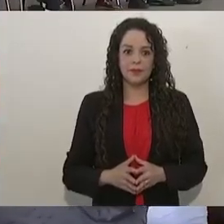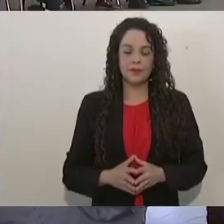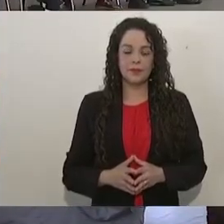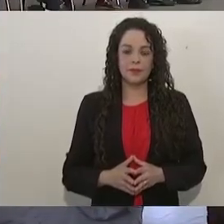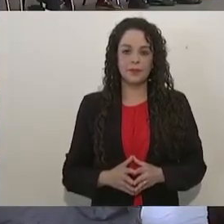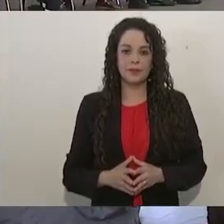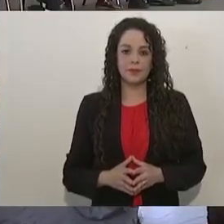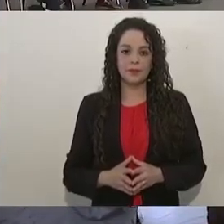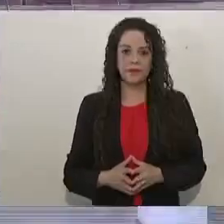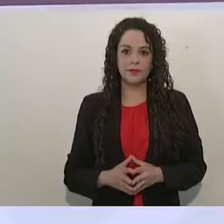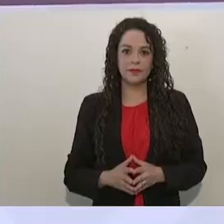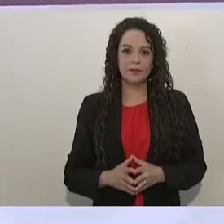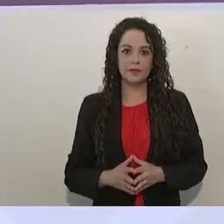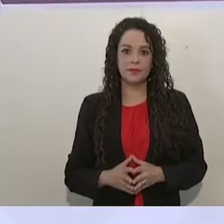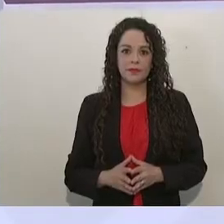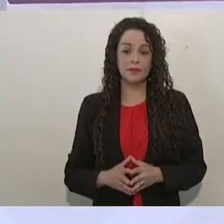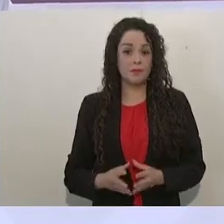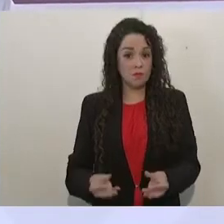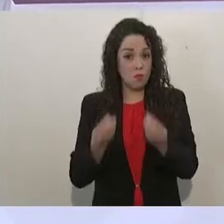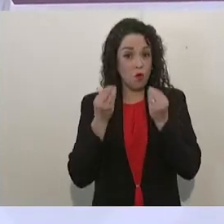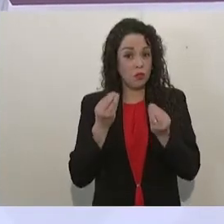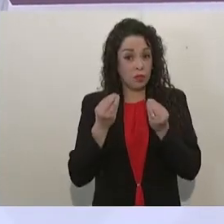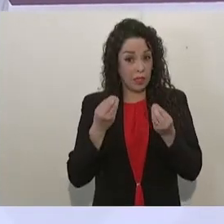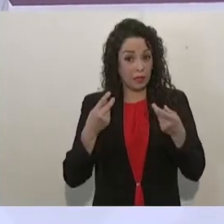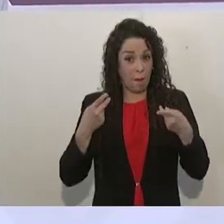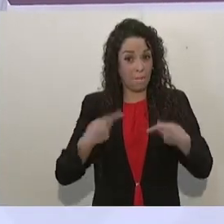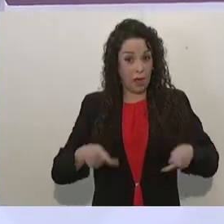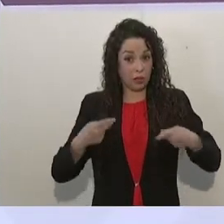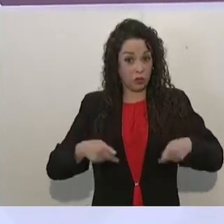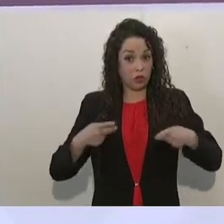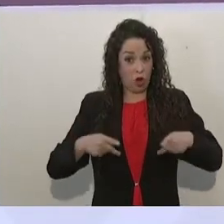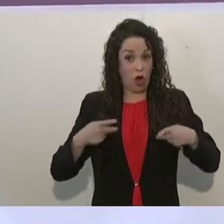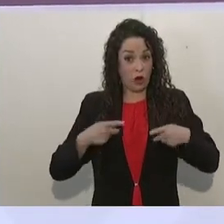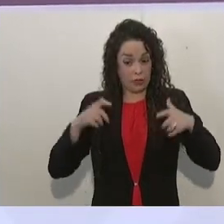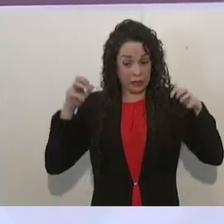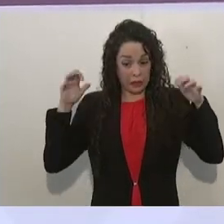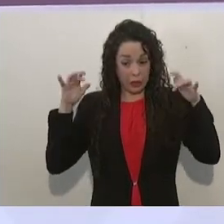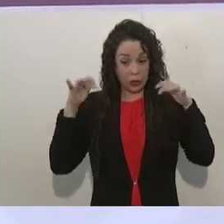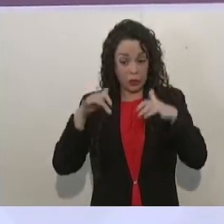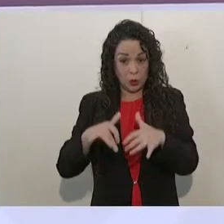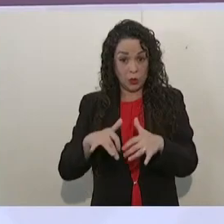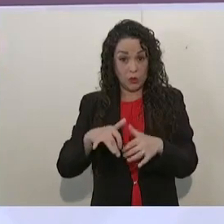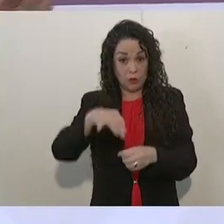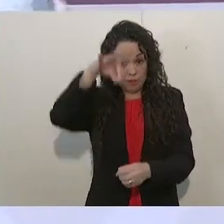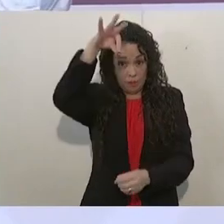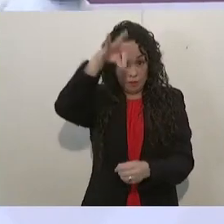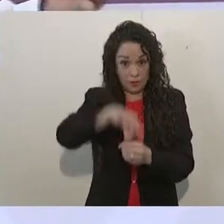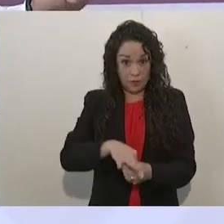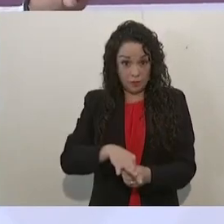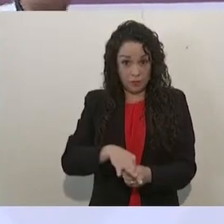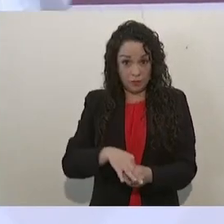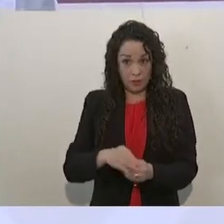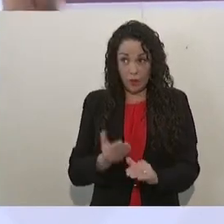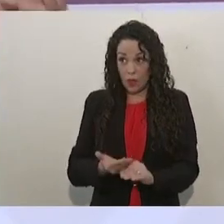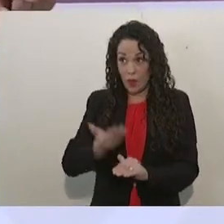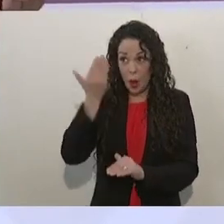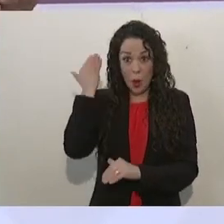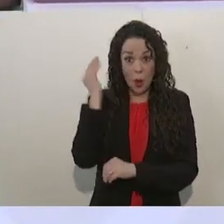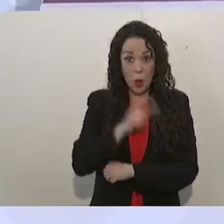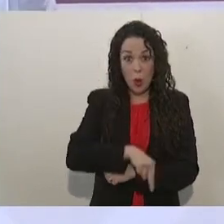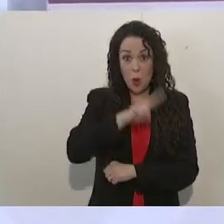Nunca tanta gente se había manifestado en las urnas por